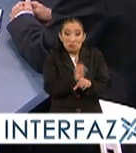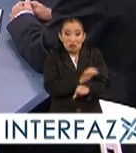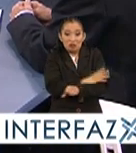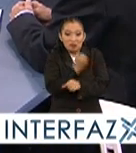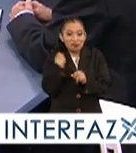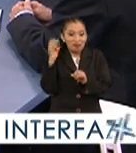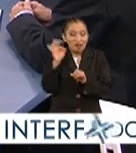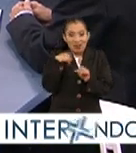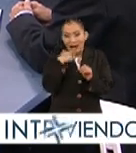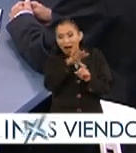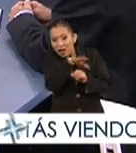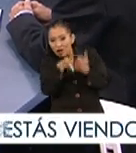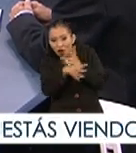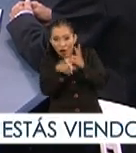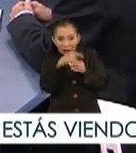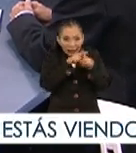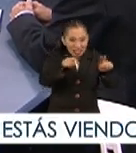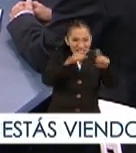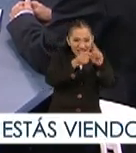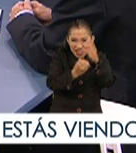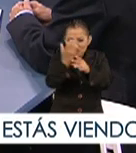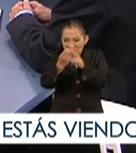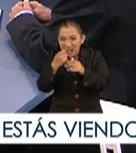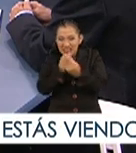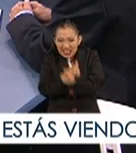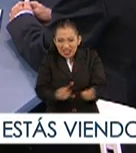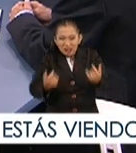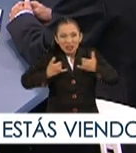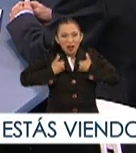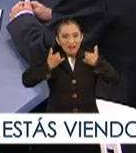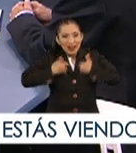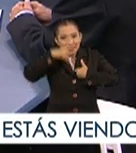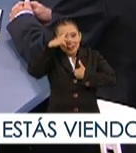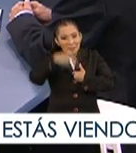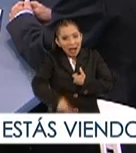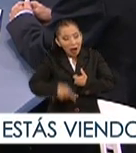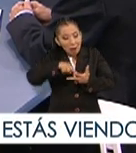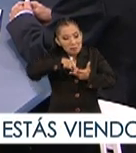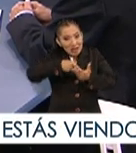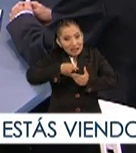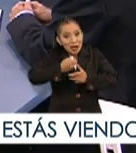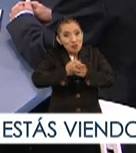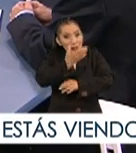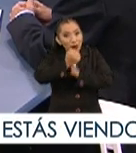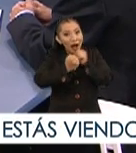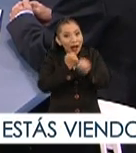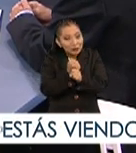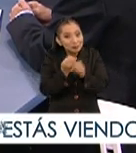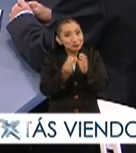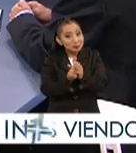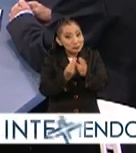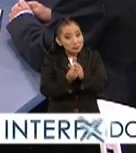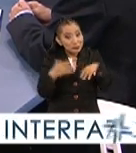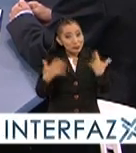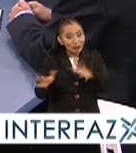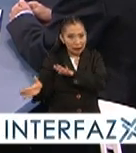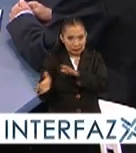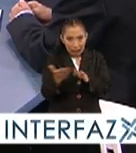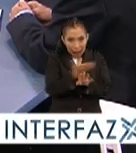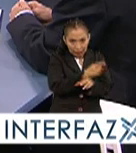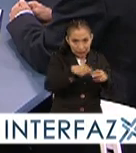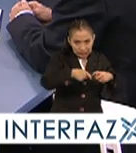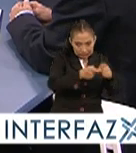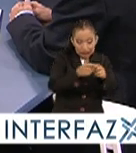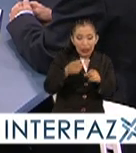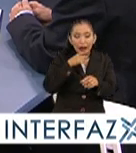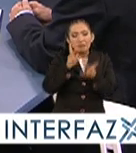todas las posibilidades que se van a abrir para los niños y jóvenes mexicanos a partir de este nuevo ciclo. Y antes de irnos a la pausa, pues